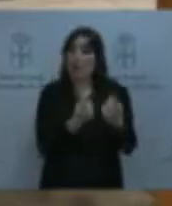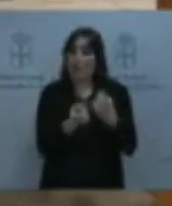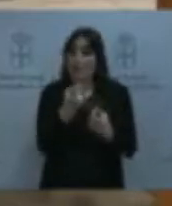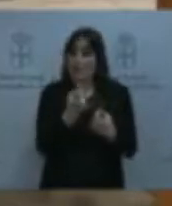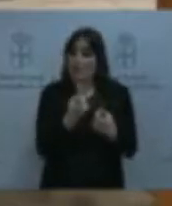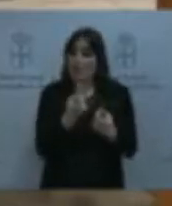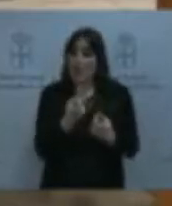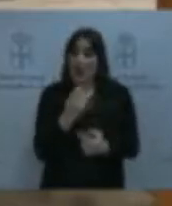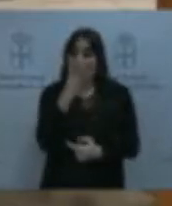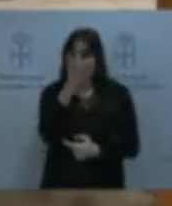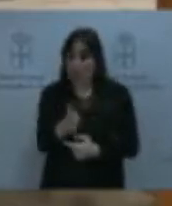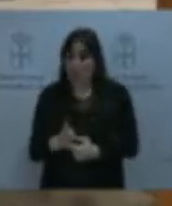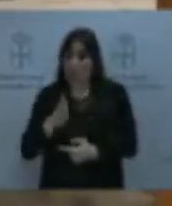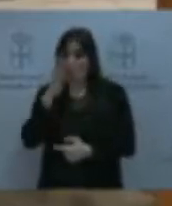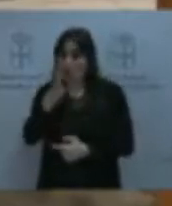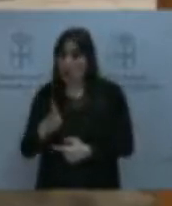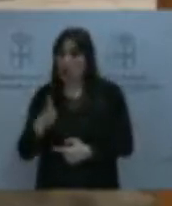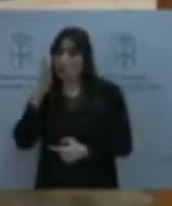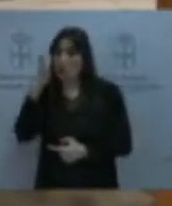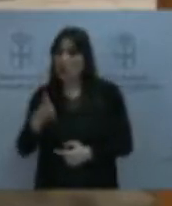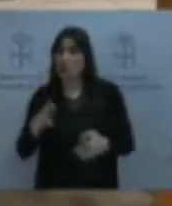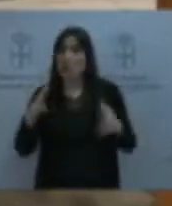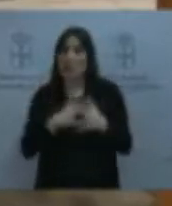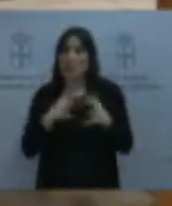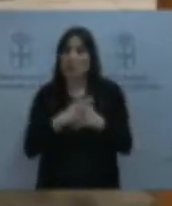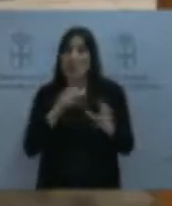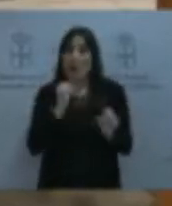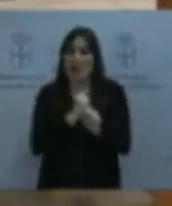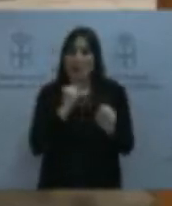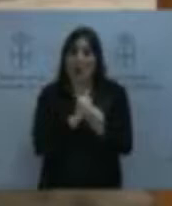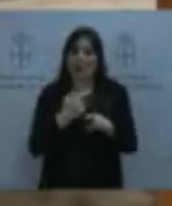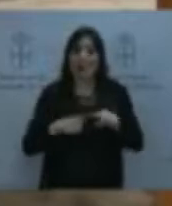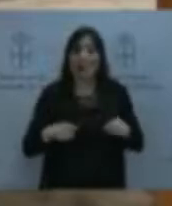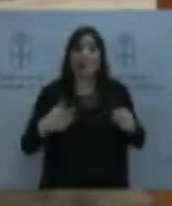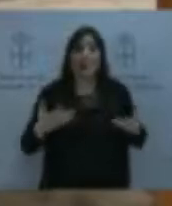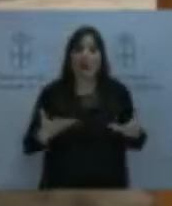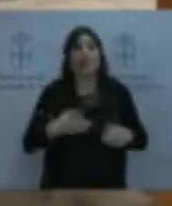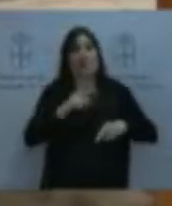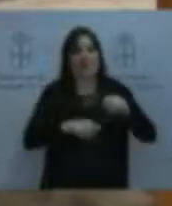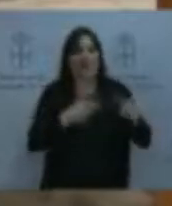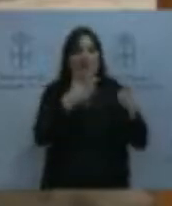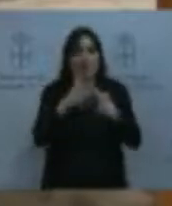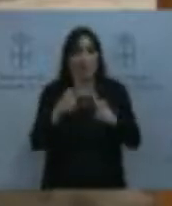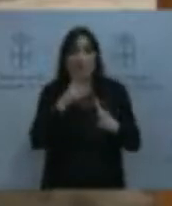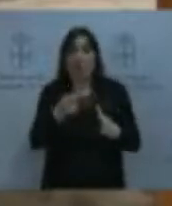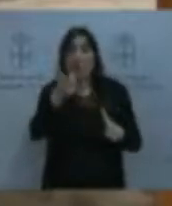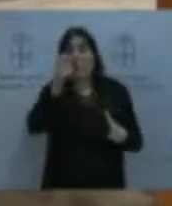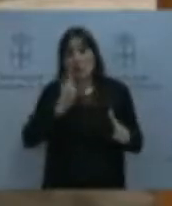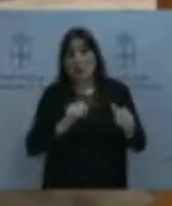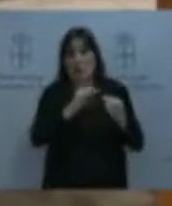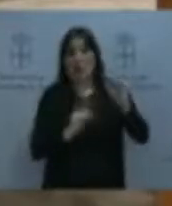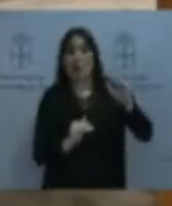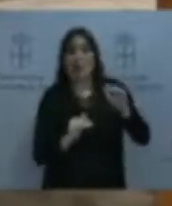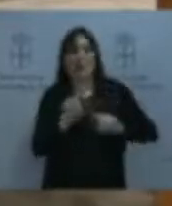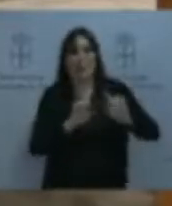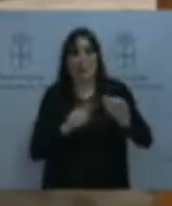laboral, vemos que las diferencias se encuentran dentro de cada uno de los sectores. Es decir, la brecha salarial es un problema transversal. No es porque en Asturias tengamos una industria muy pesada,